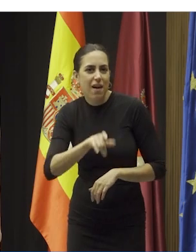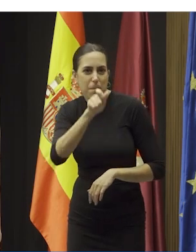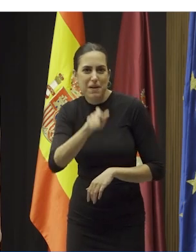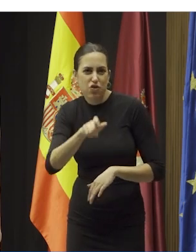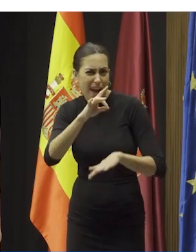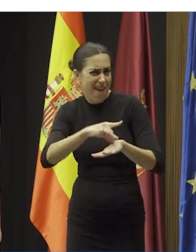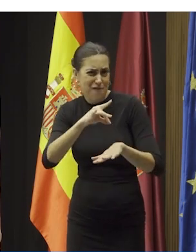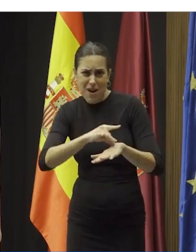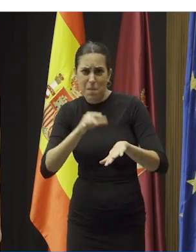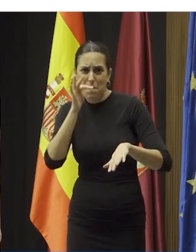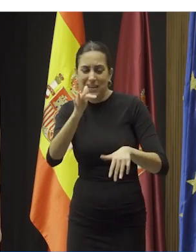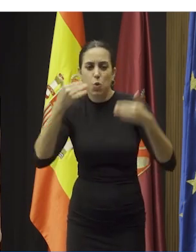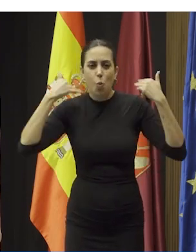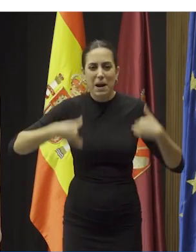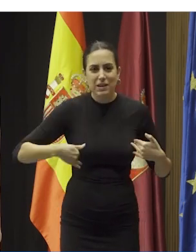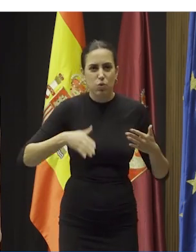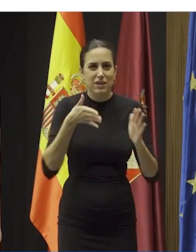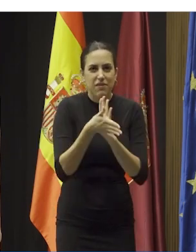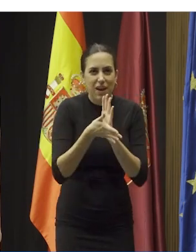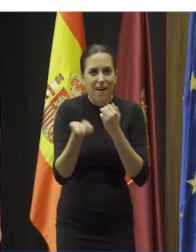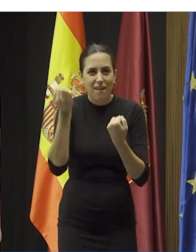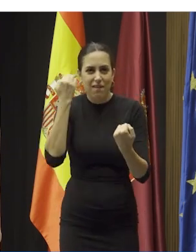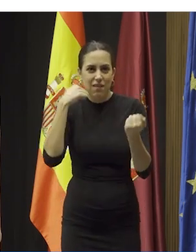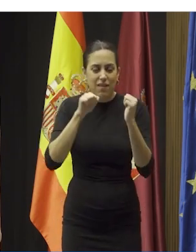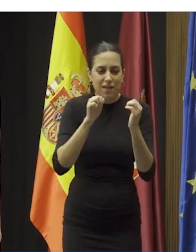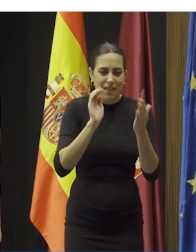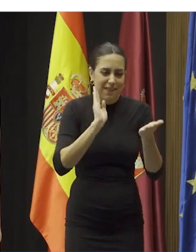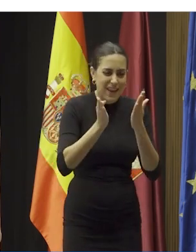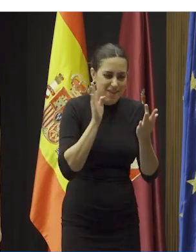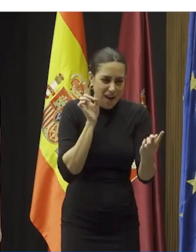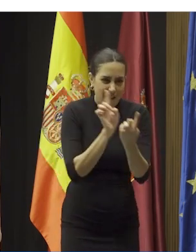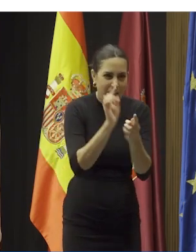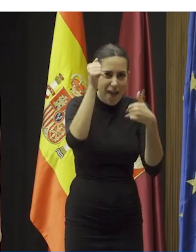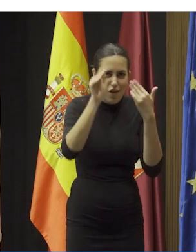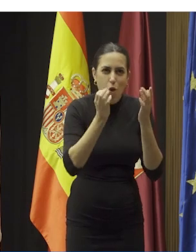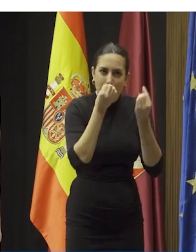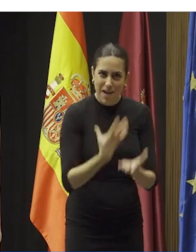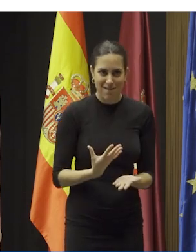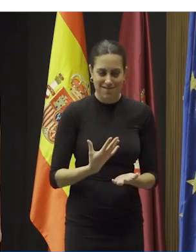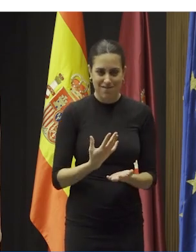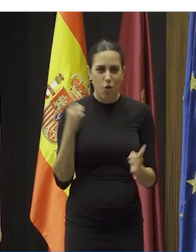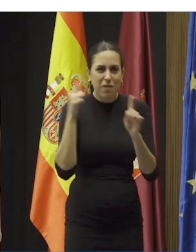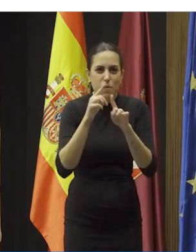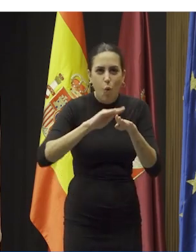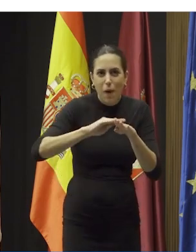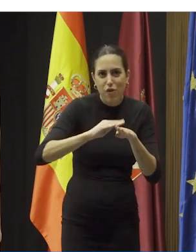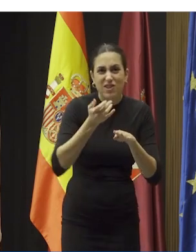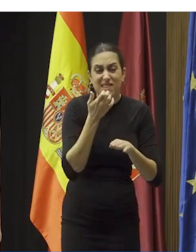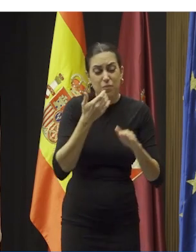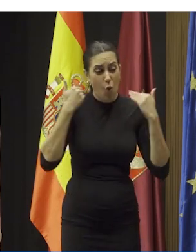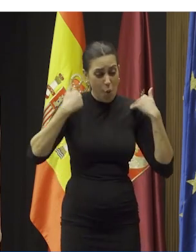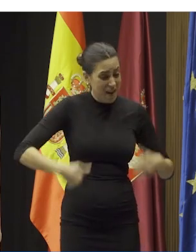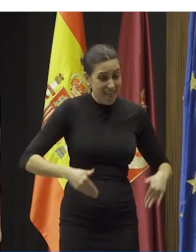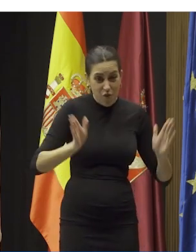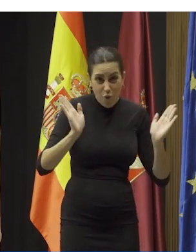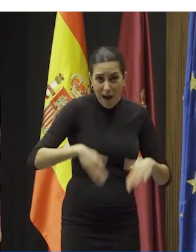la importancia que para mí tiene el humanismo en la curación del enfermo, porque yo creo que si esa parte se olvida, hay